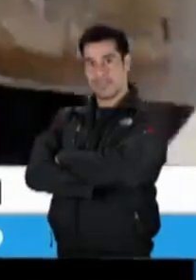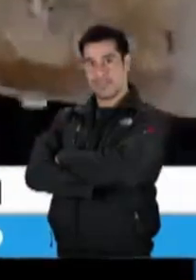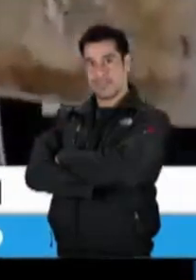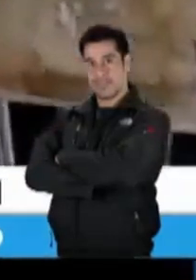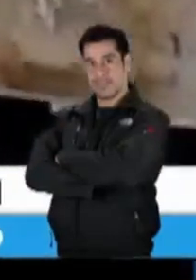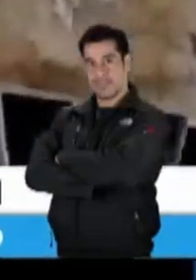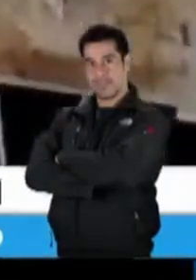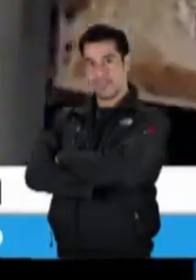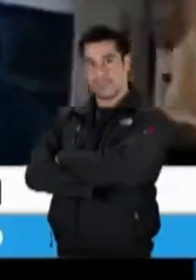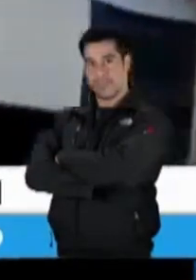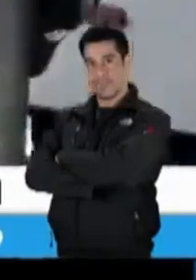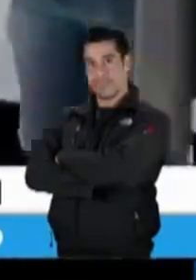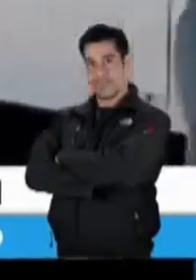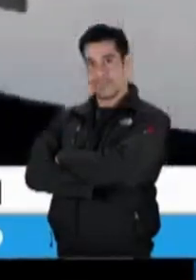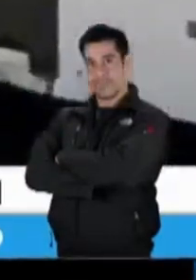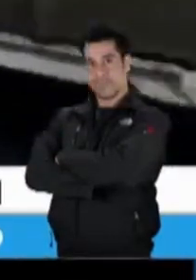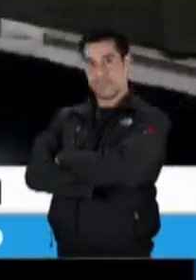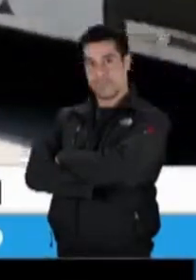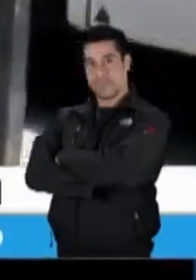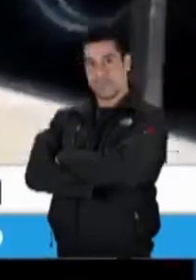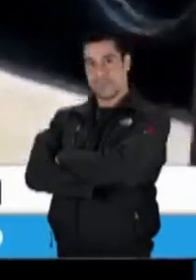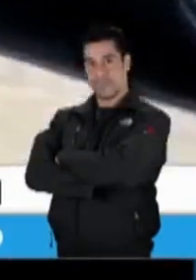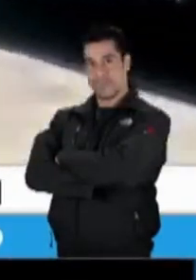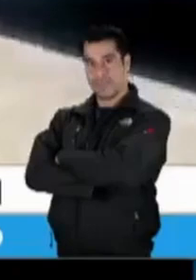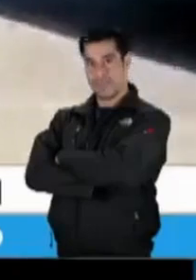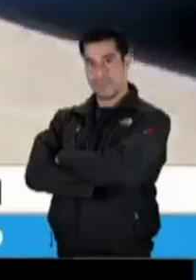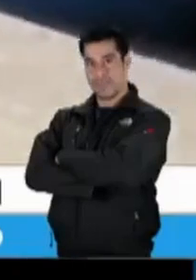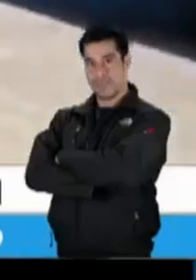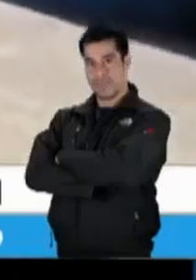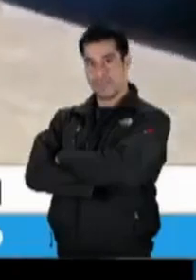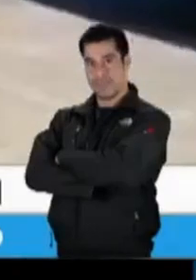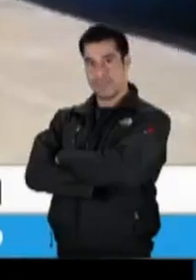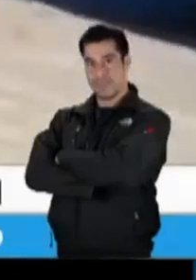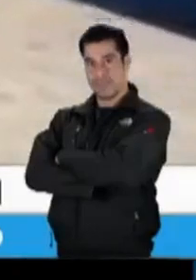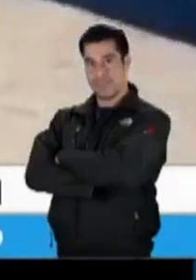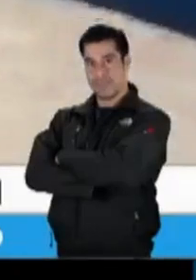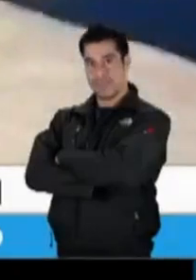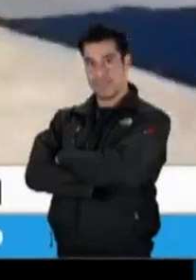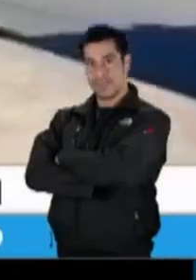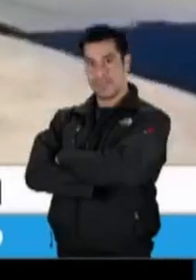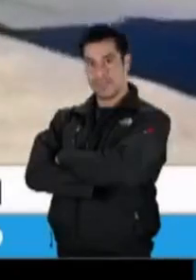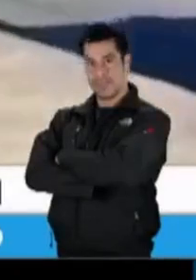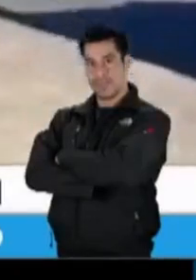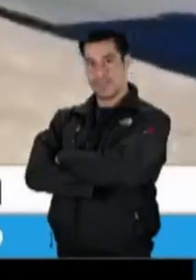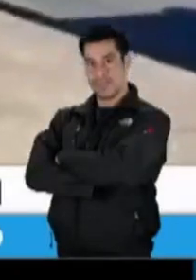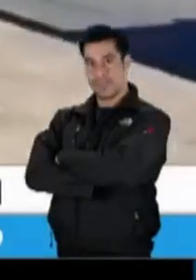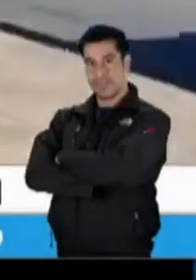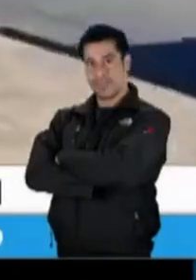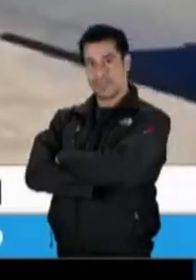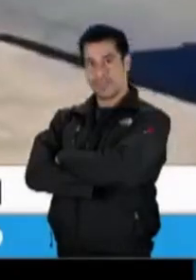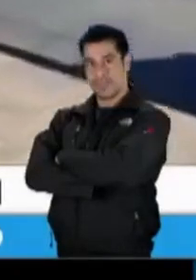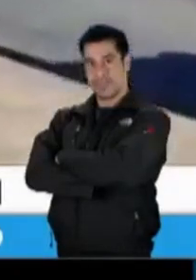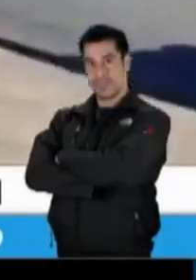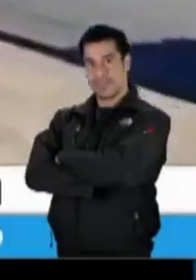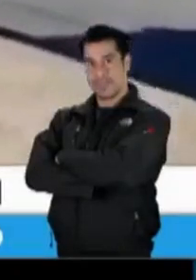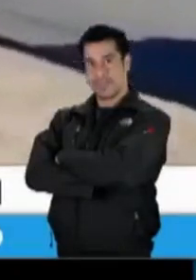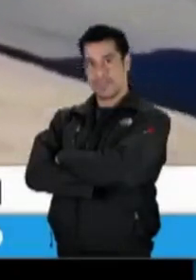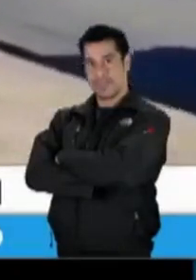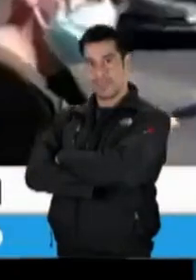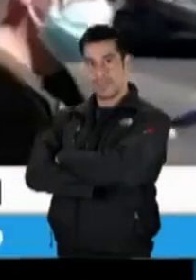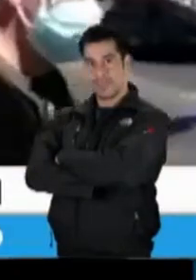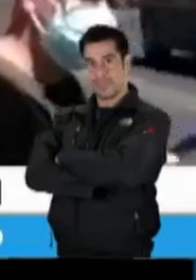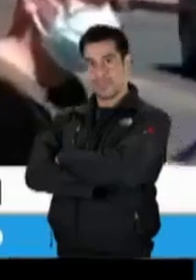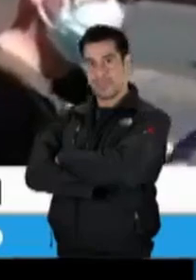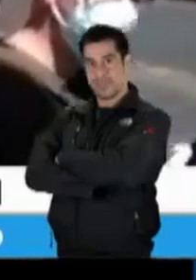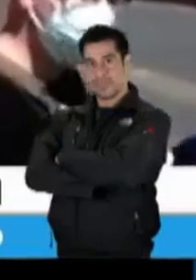mientras los autores de los disparos realizaban verdaderas ráfagas de disparos. Dos de los balazos que tiraron también al aire alcanzaron